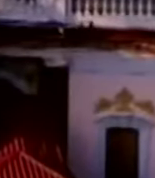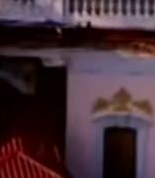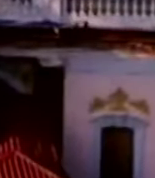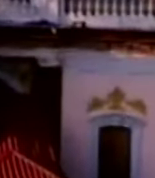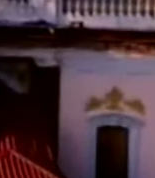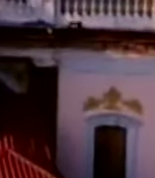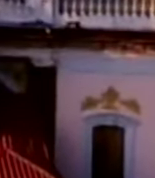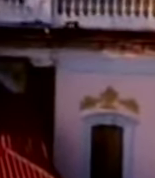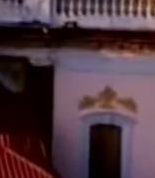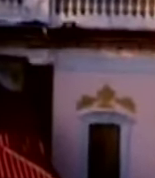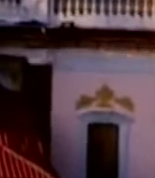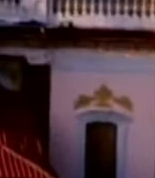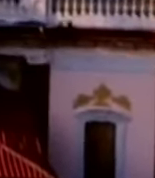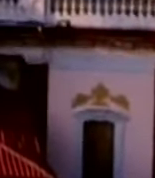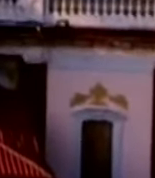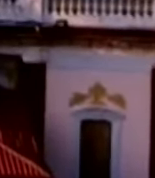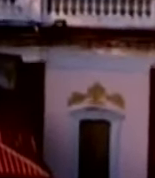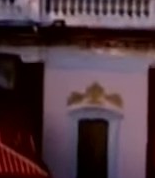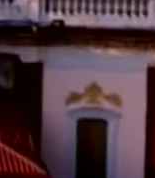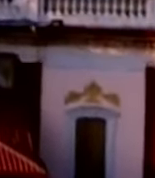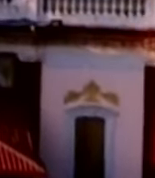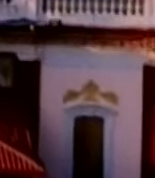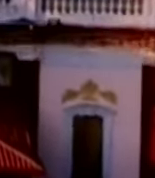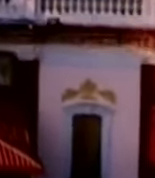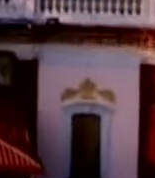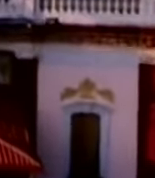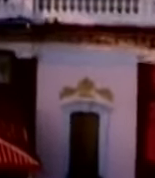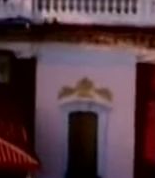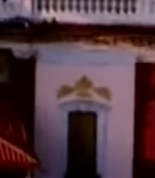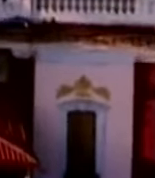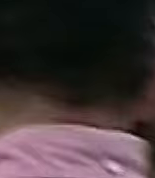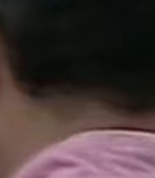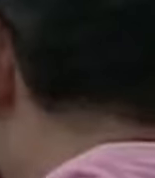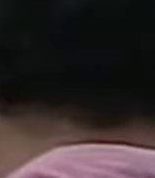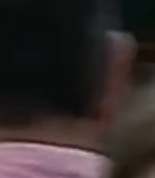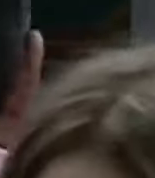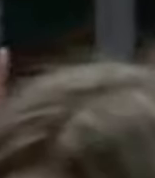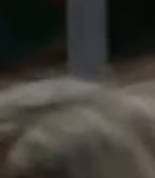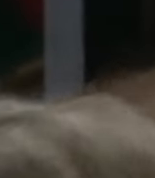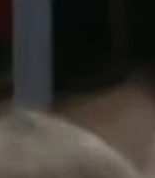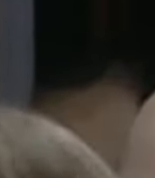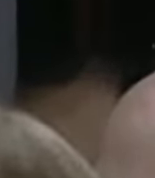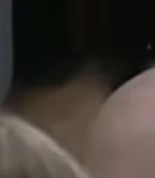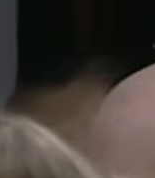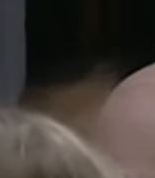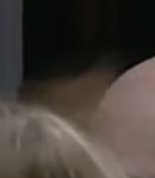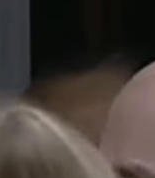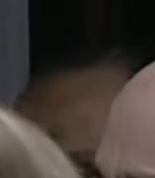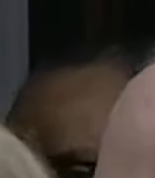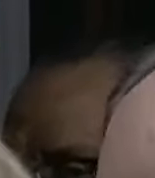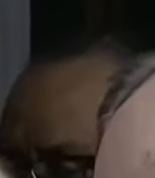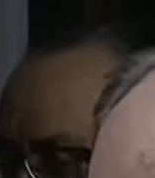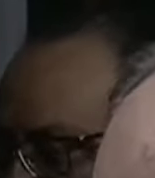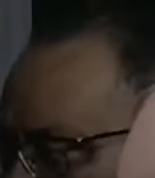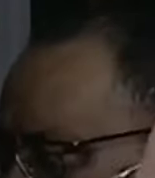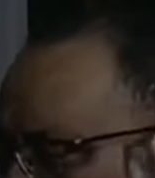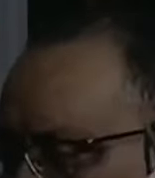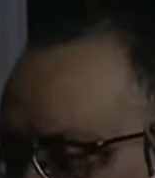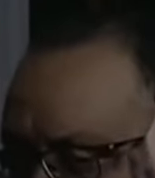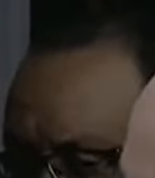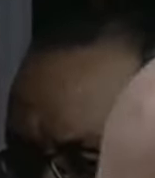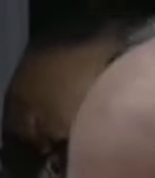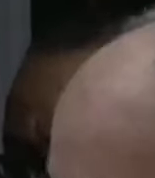Presente en el Salón Boyacá del Palacio de Miraflores, el ciudadano Nicolás Maduro Moros,